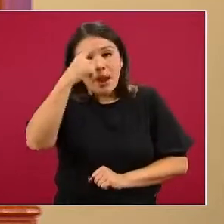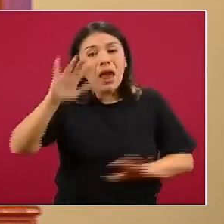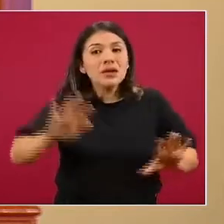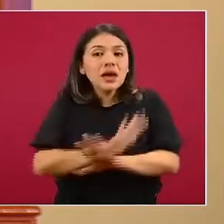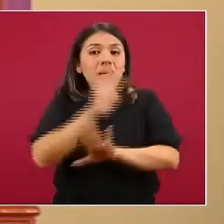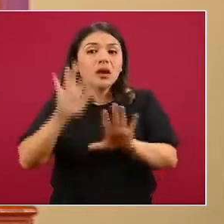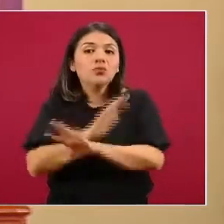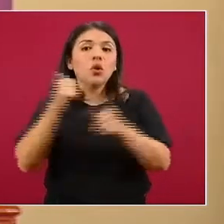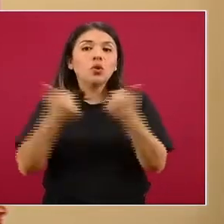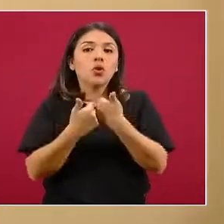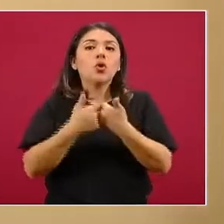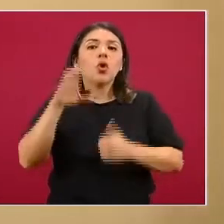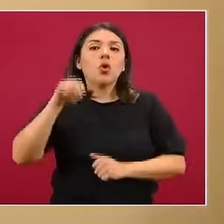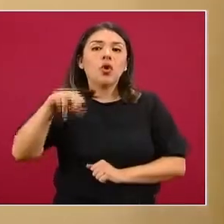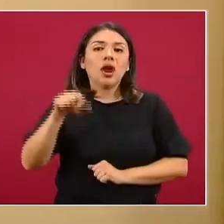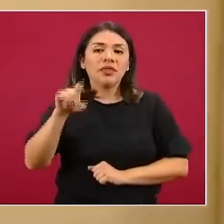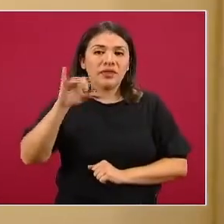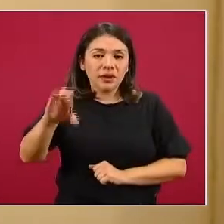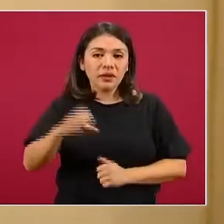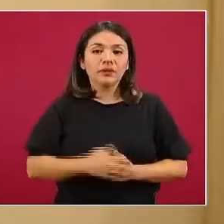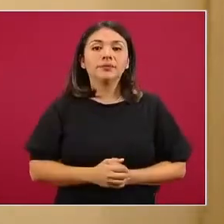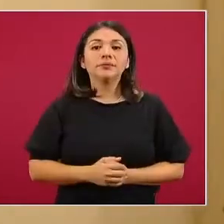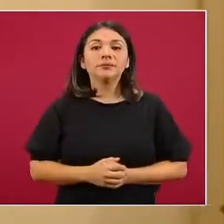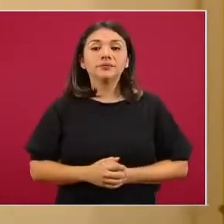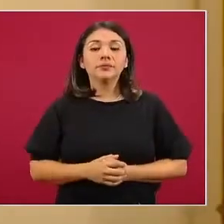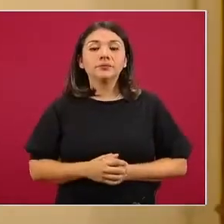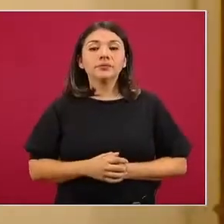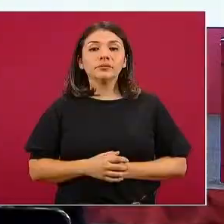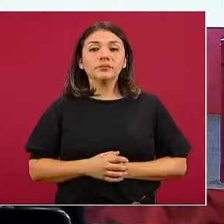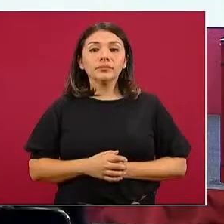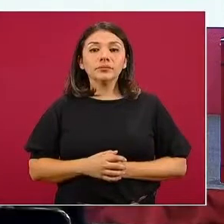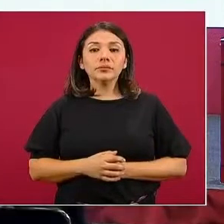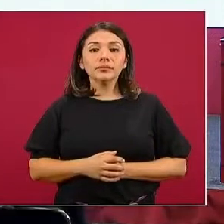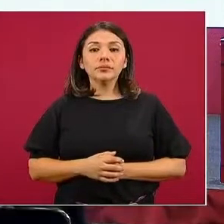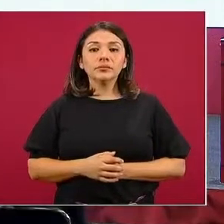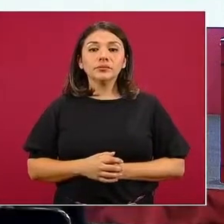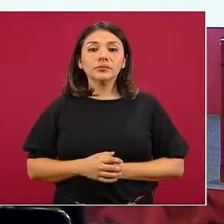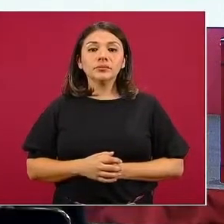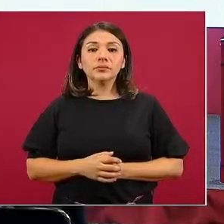Consejo Nacional de Salud Mental y Adicciones. ¿La que sigue?